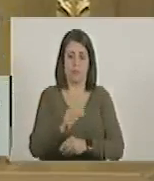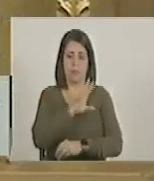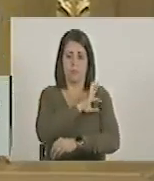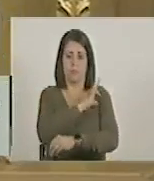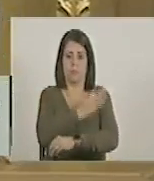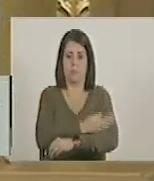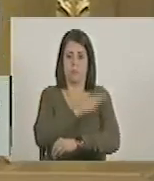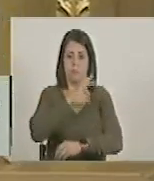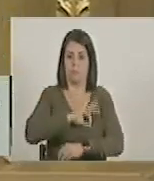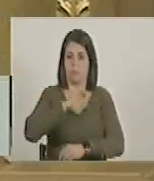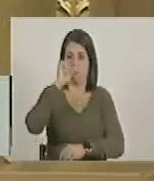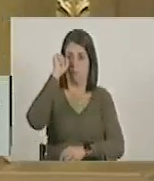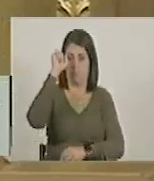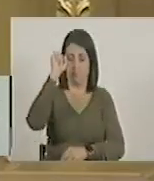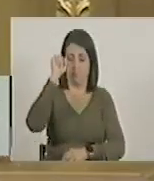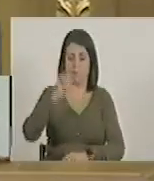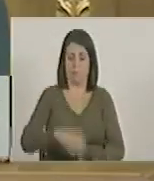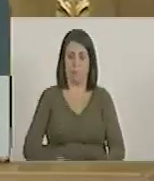Socialista,